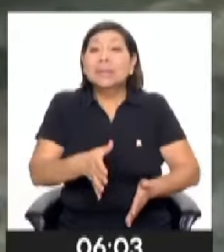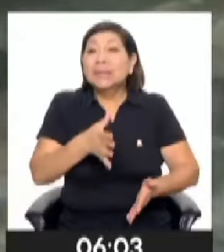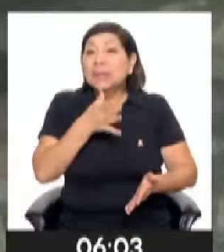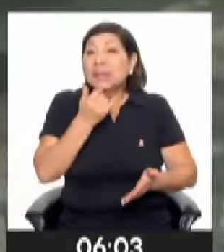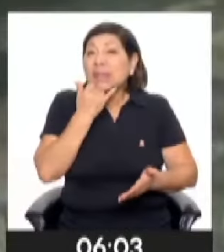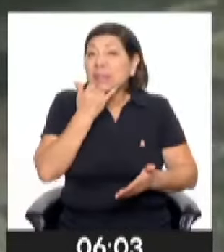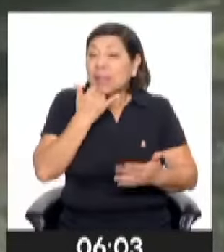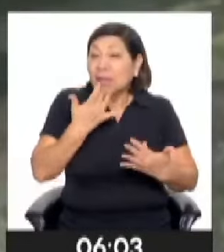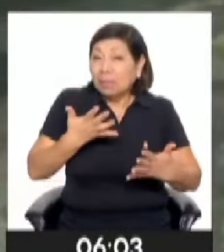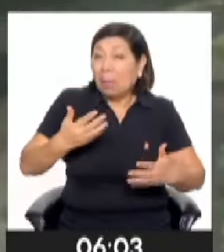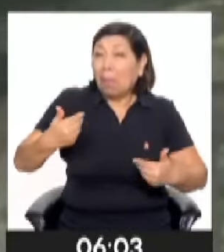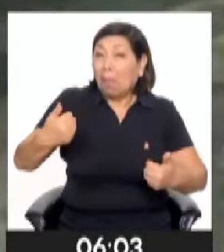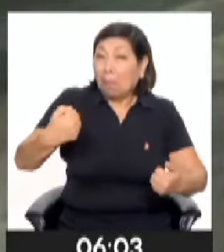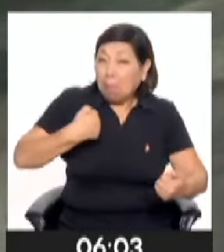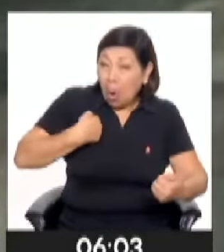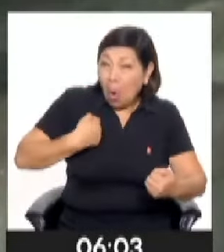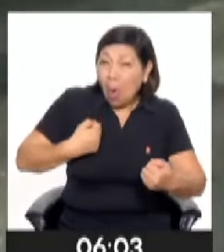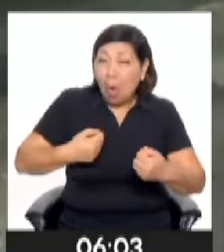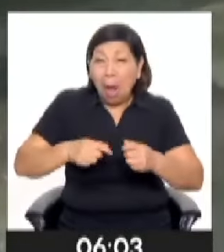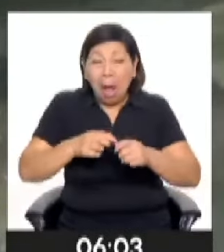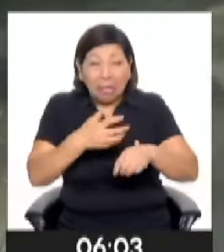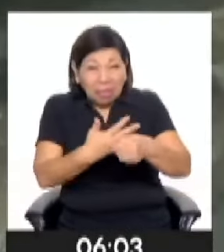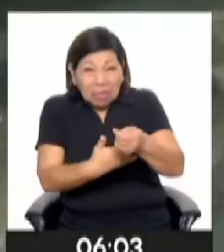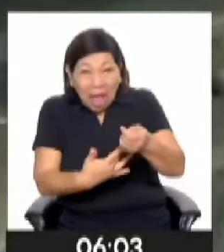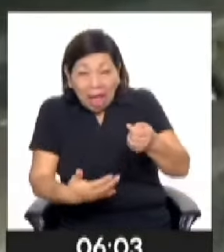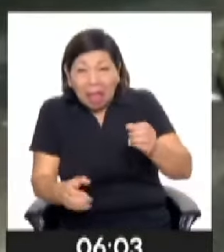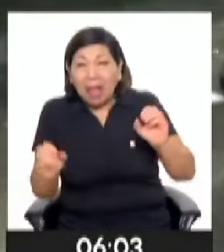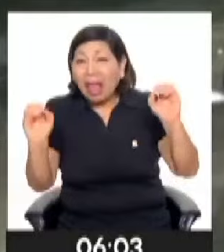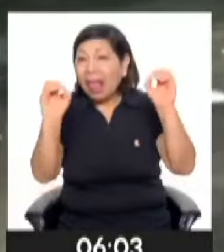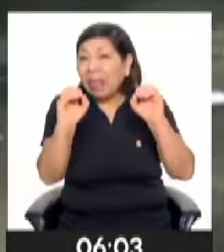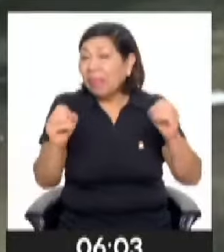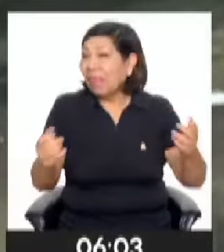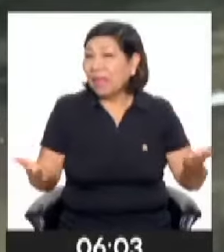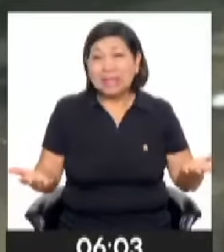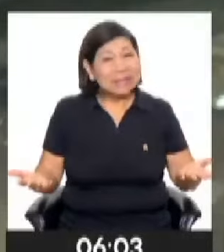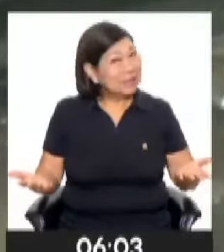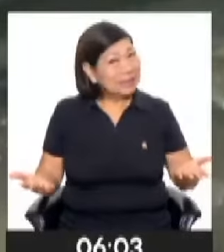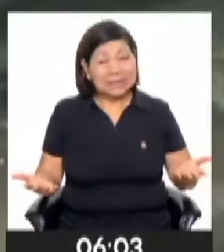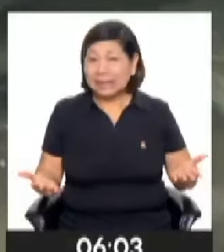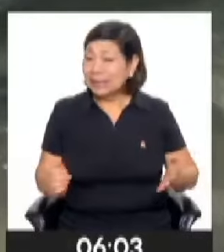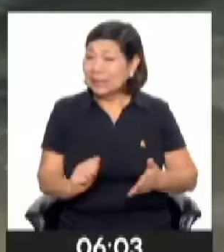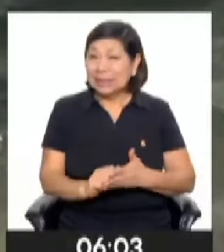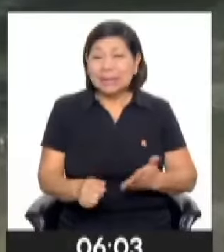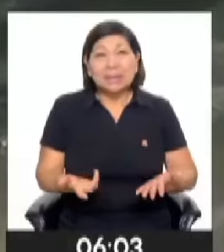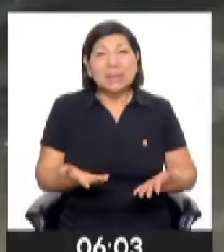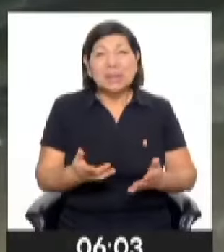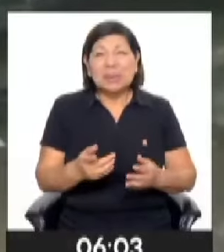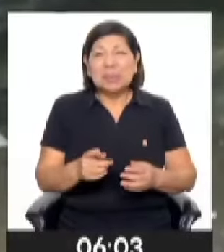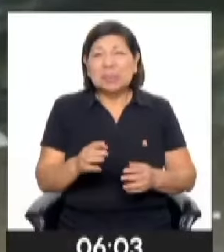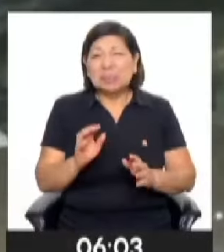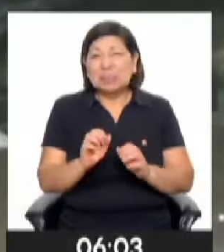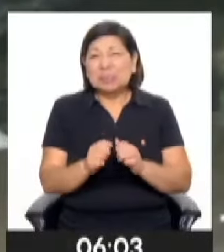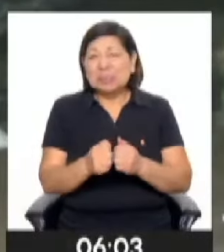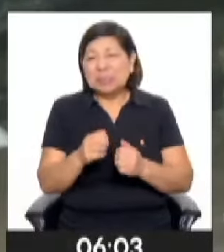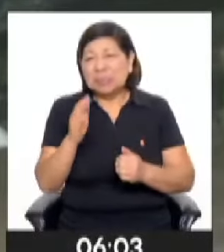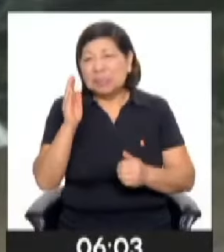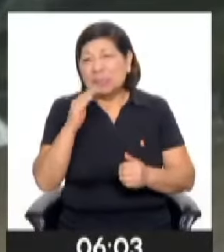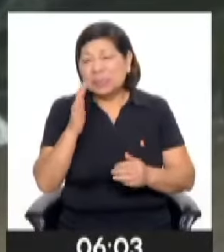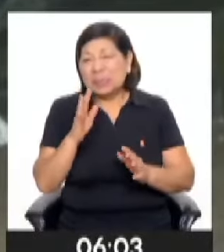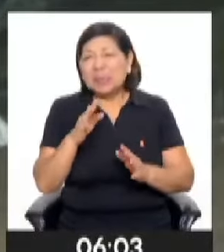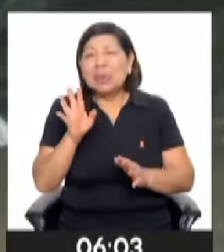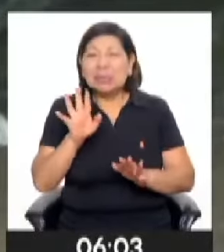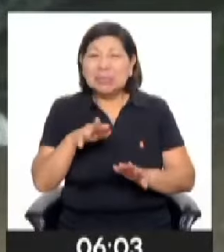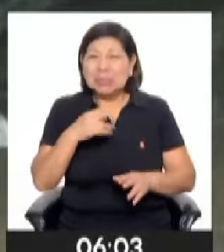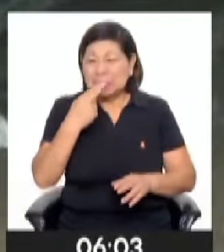si presentan heridas o no, porque ya el estado de estos lobos marinos es en descomposición, debido, y